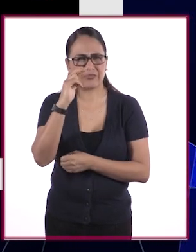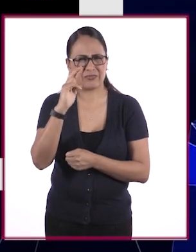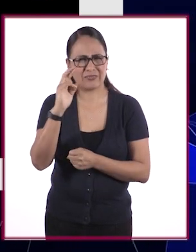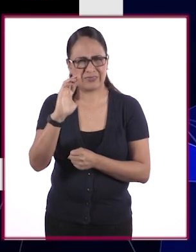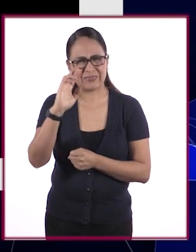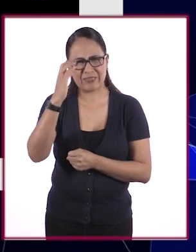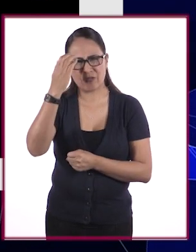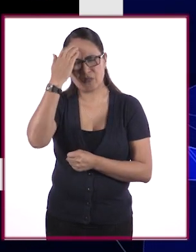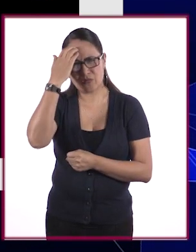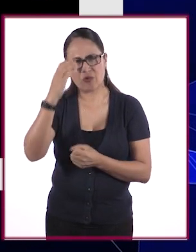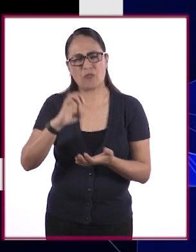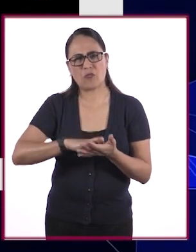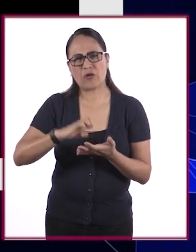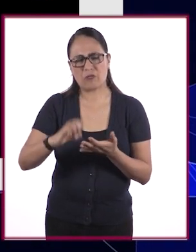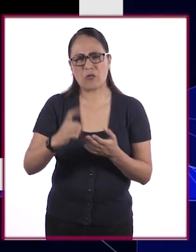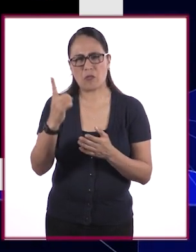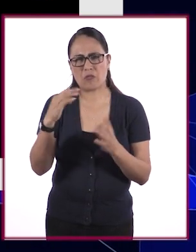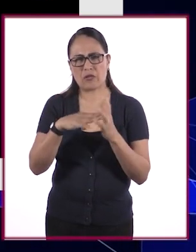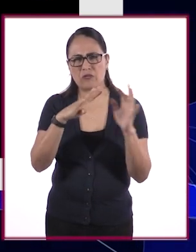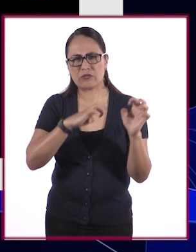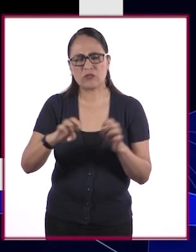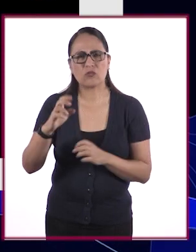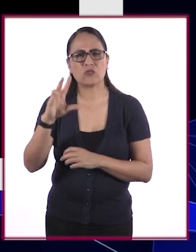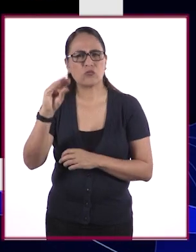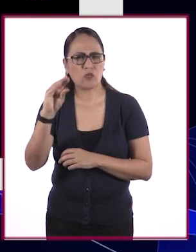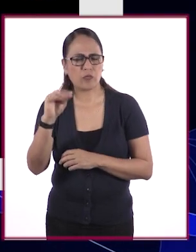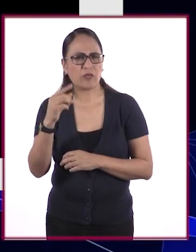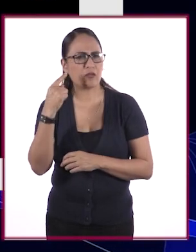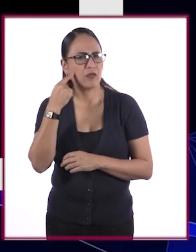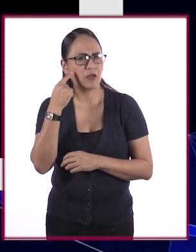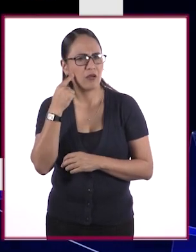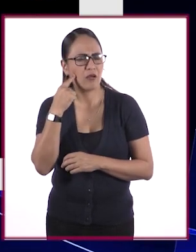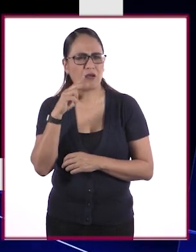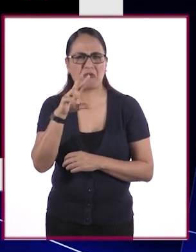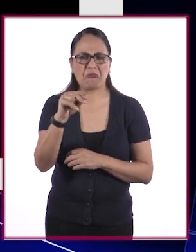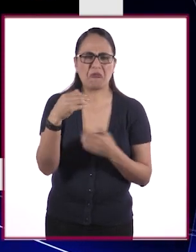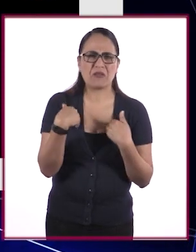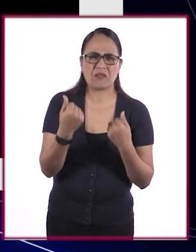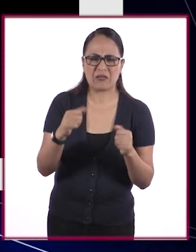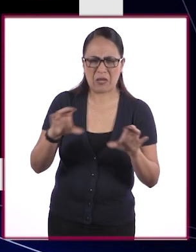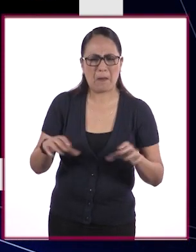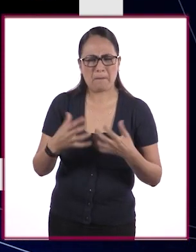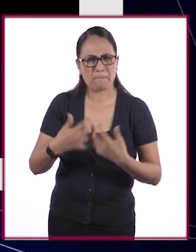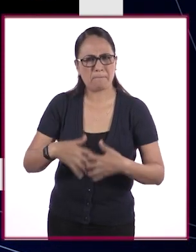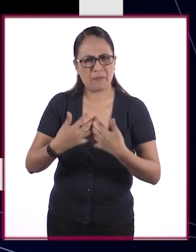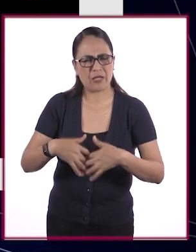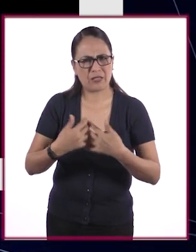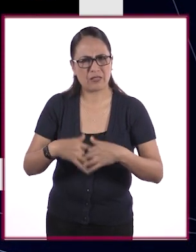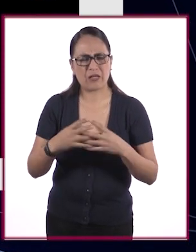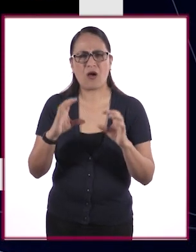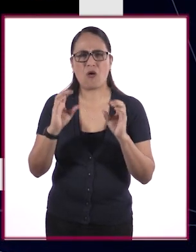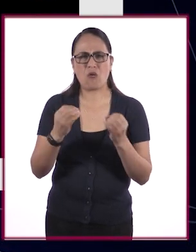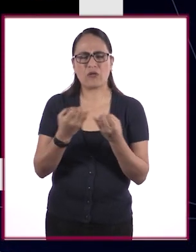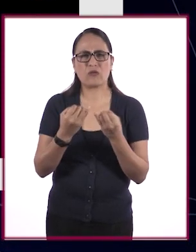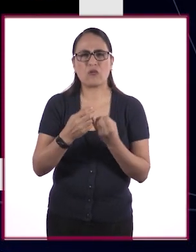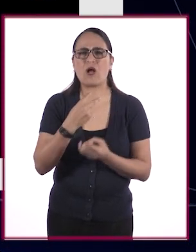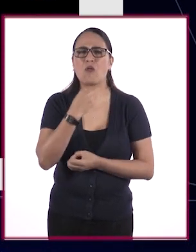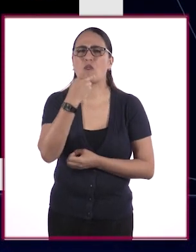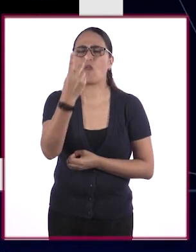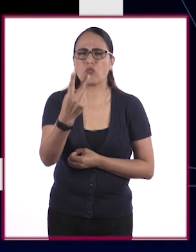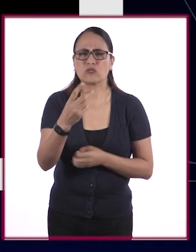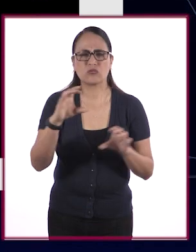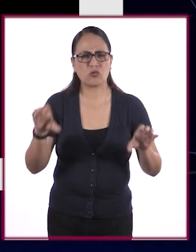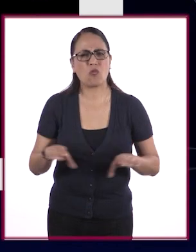los reconocedores de voz eran muy malos, no entendían lo que uno les decía, o la generación también de voz por parte de la